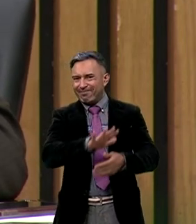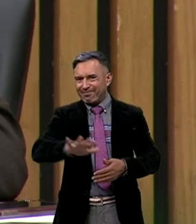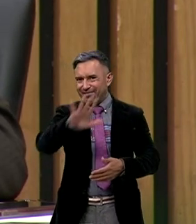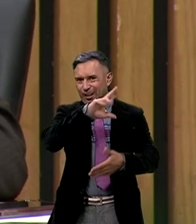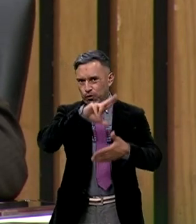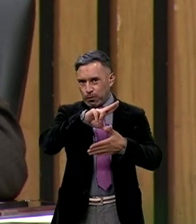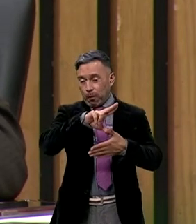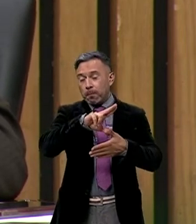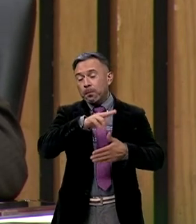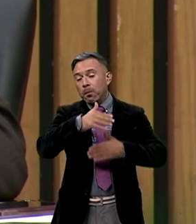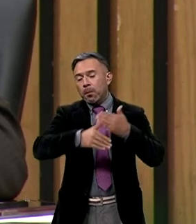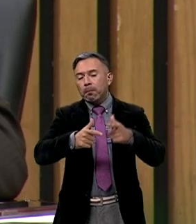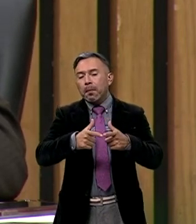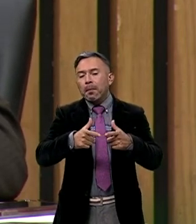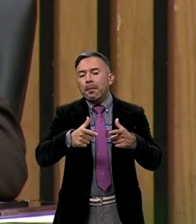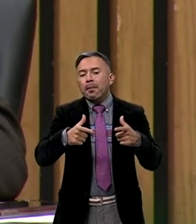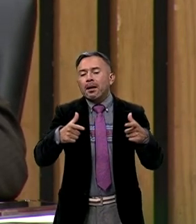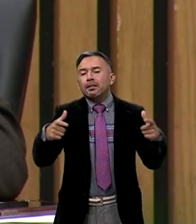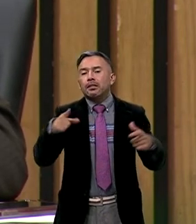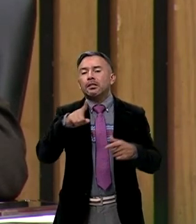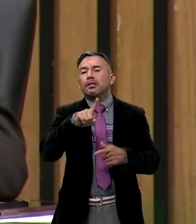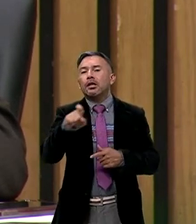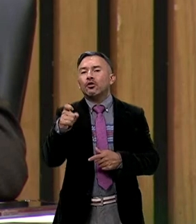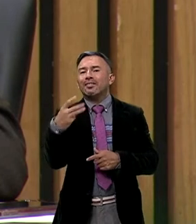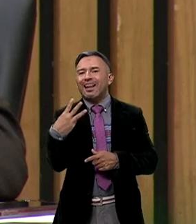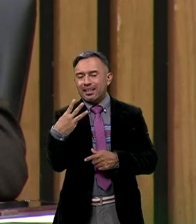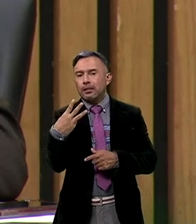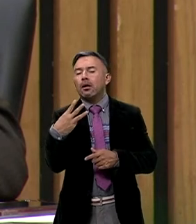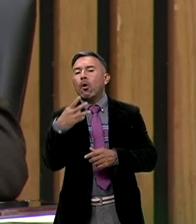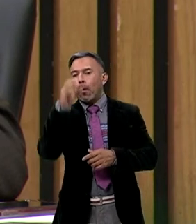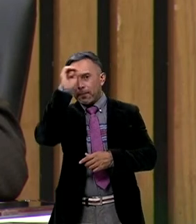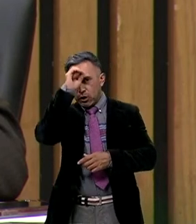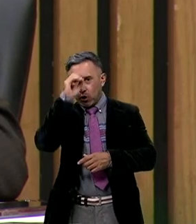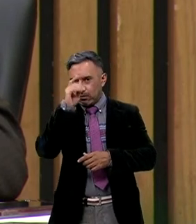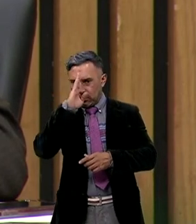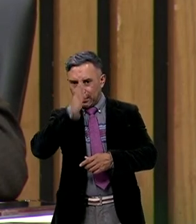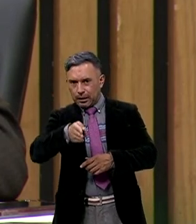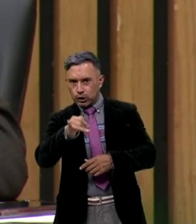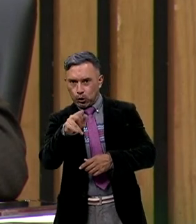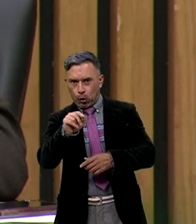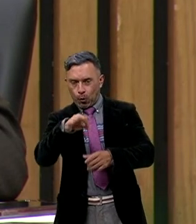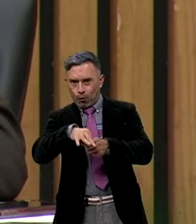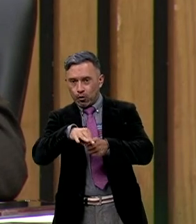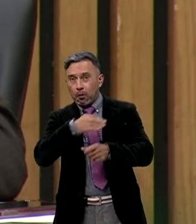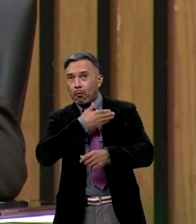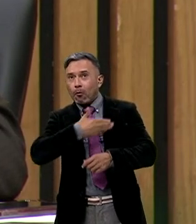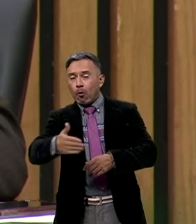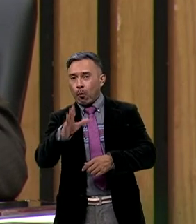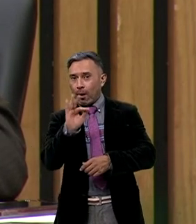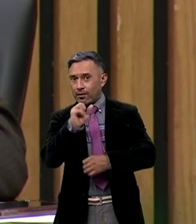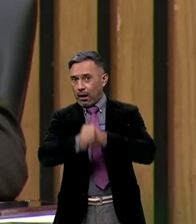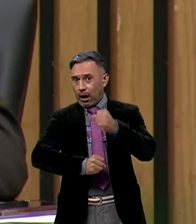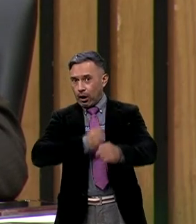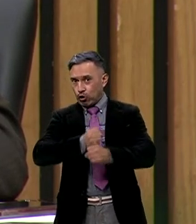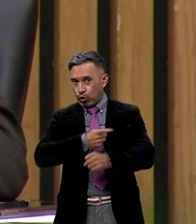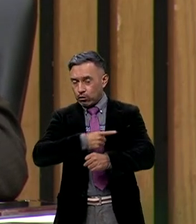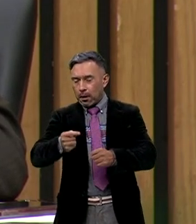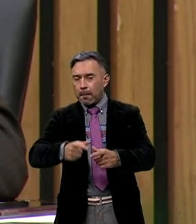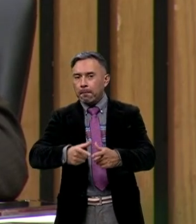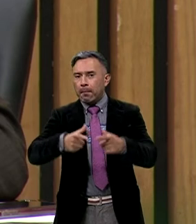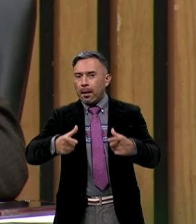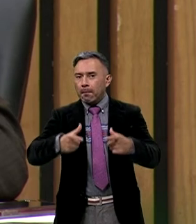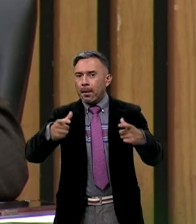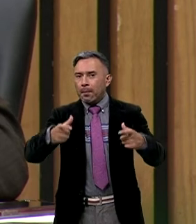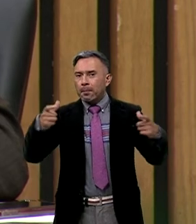113 ejercicios de democracia directa en estos últimos 40 años esto quiere decir que